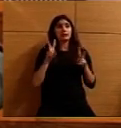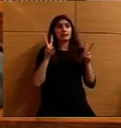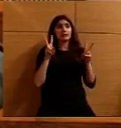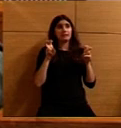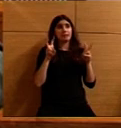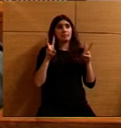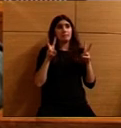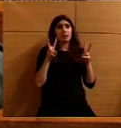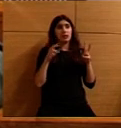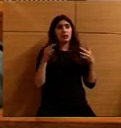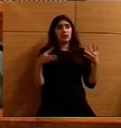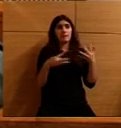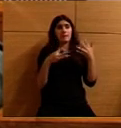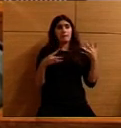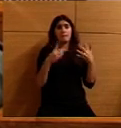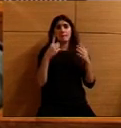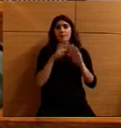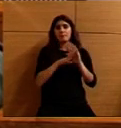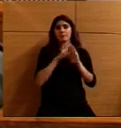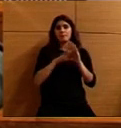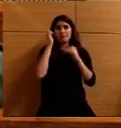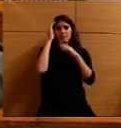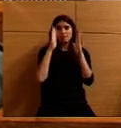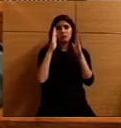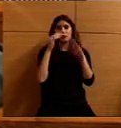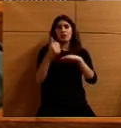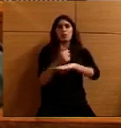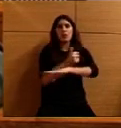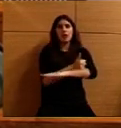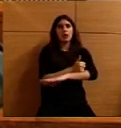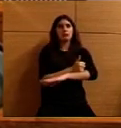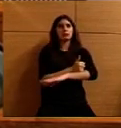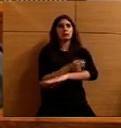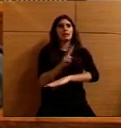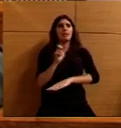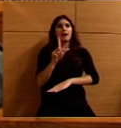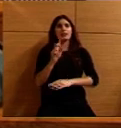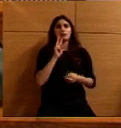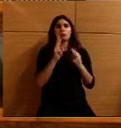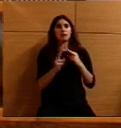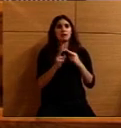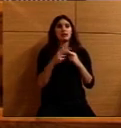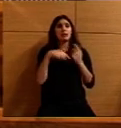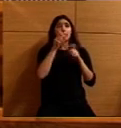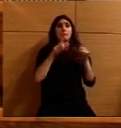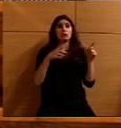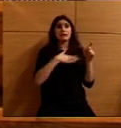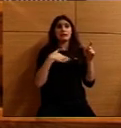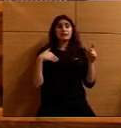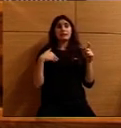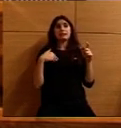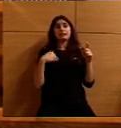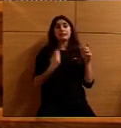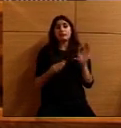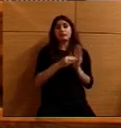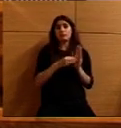Respecto a un programa de atención ciudadana, la Badlia Respond, respecto a personas que quieran instalarse en los